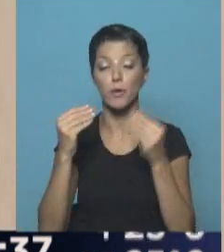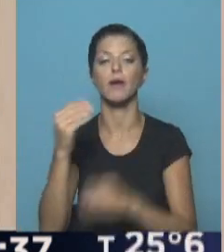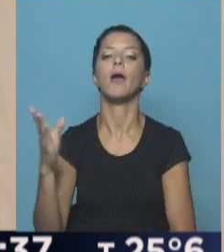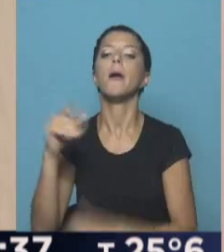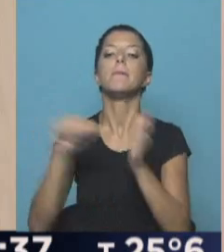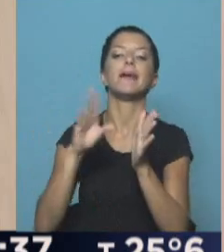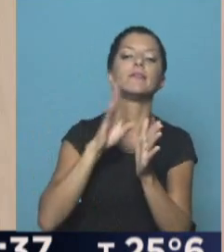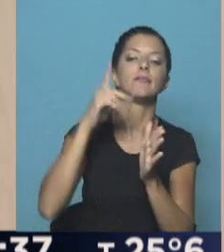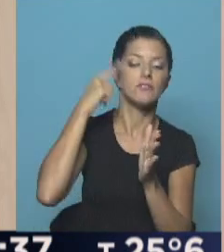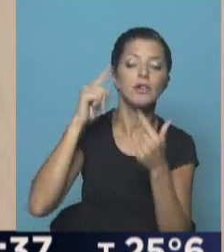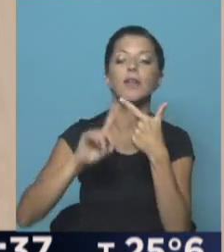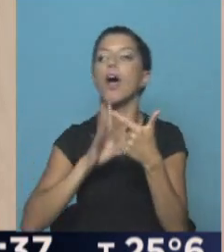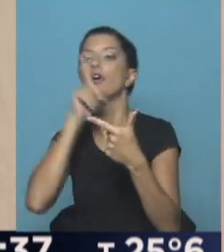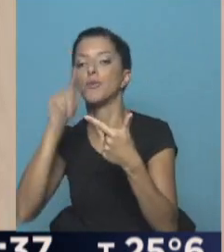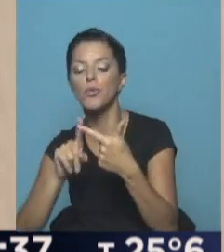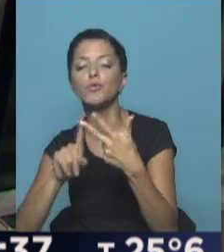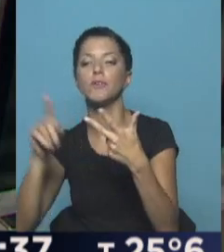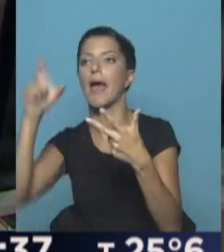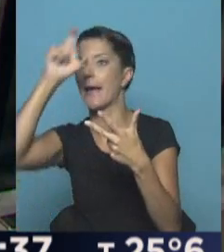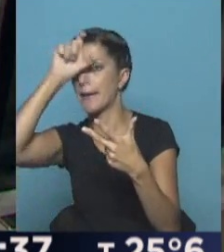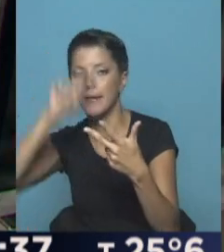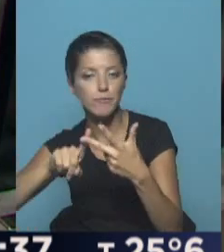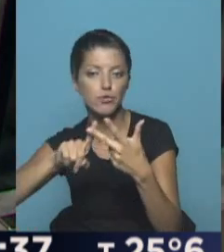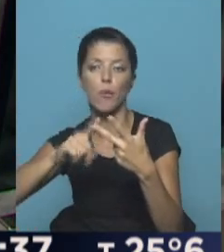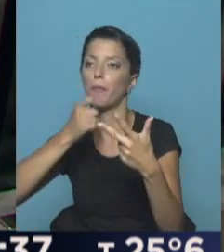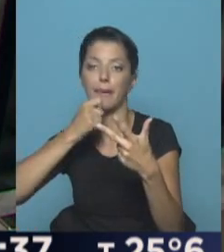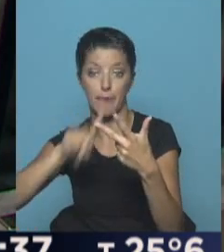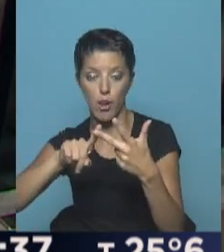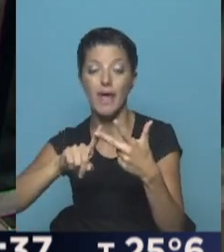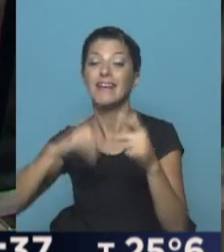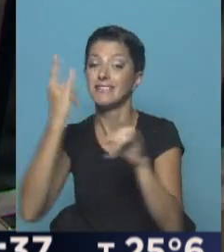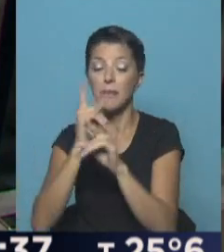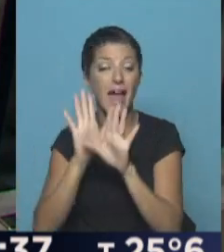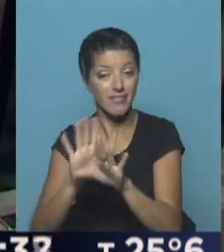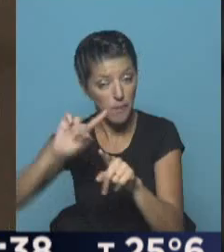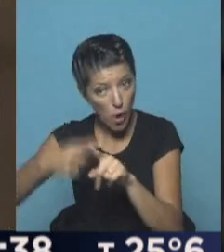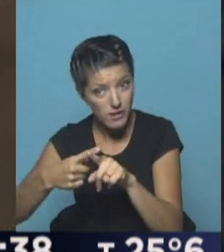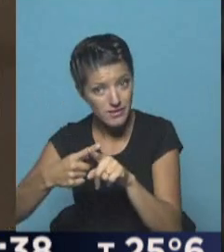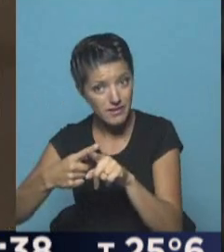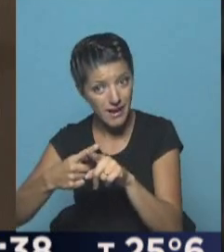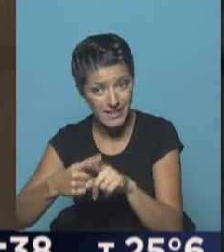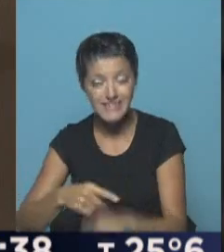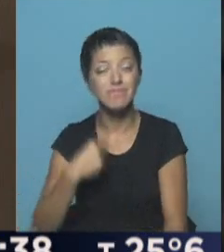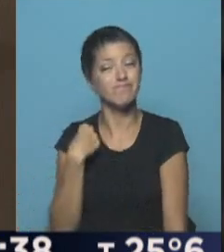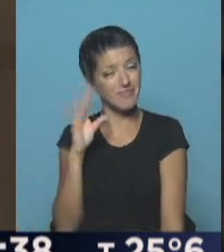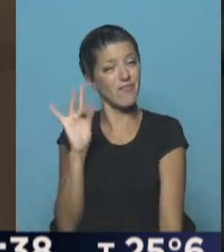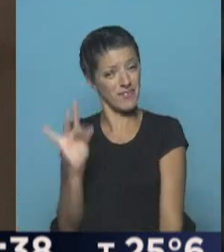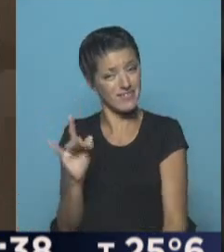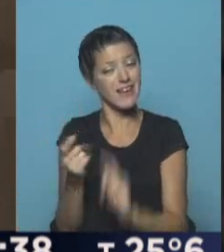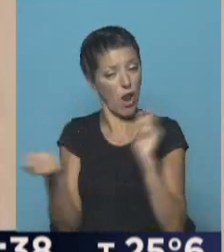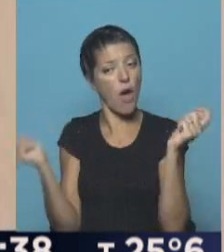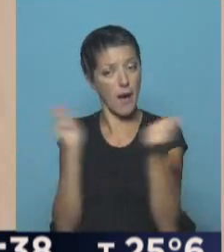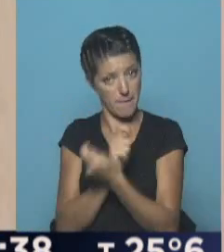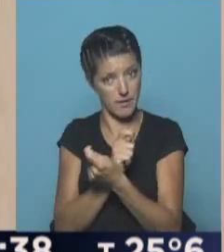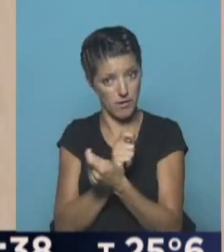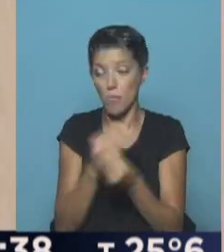Rusia, algunos países de Medio Oriente como Egipto siempre tuvieron este patrón político y muy difícilmente van a modificarse,